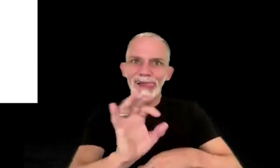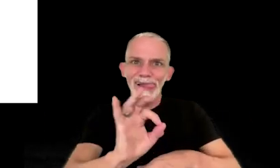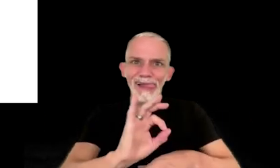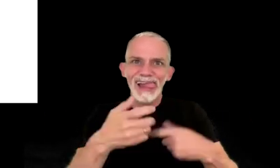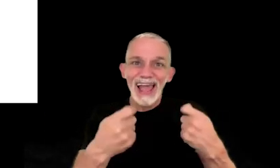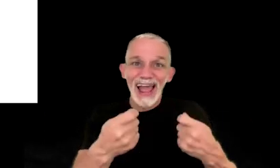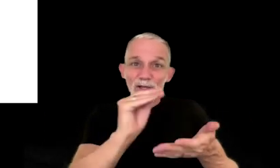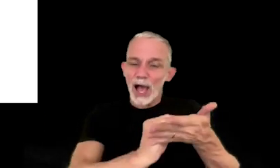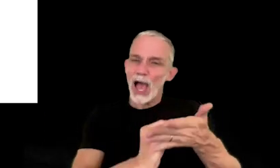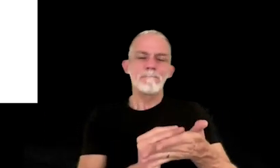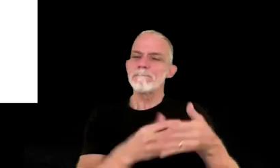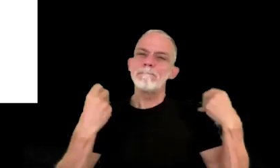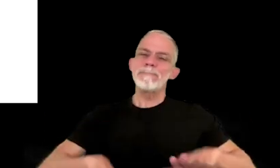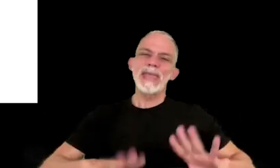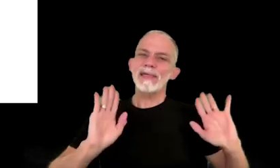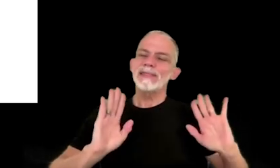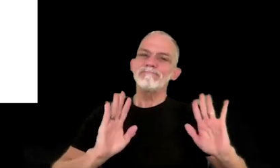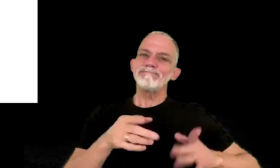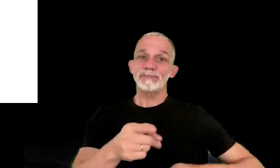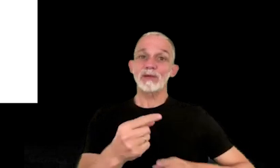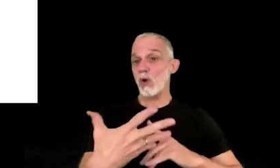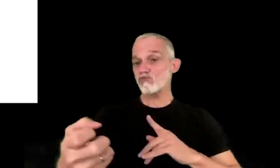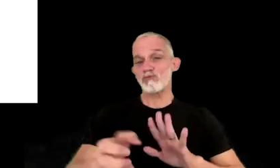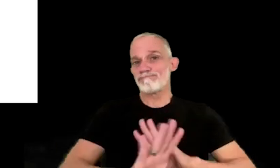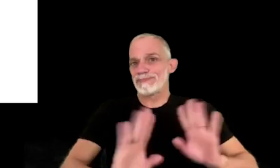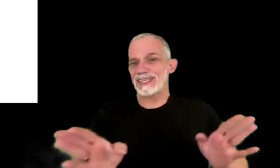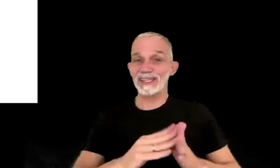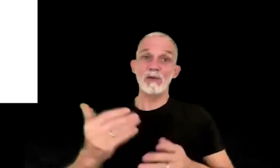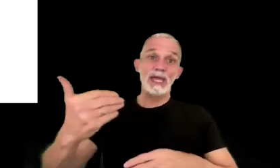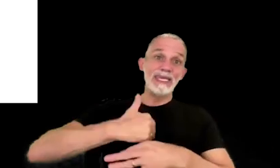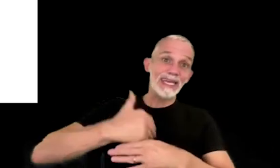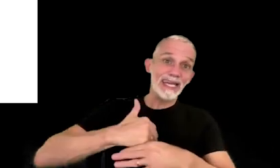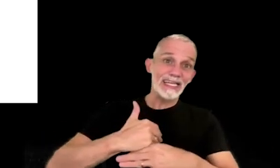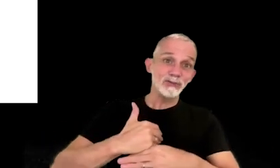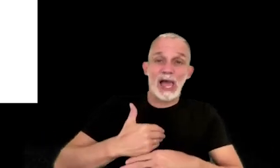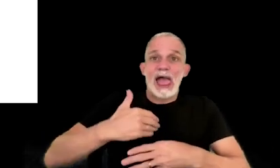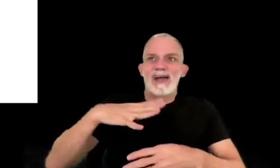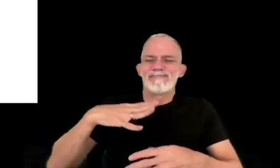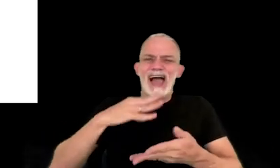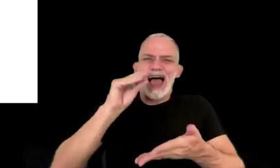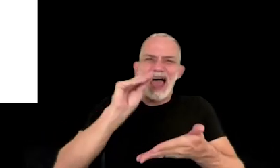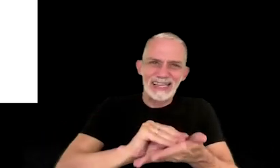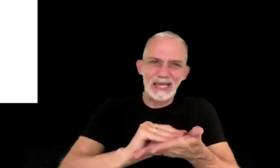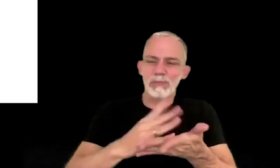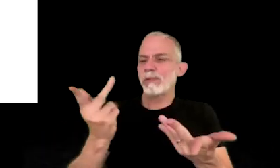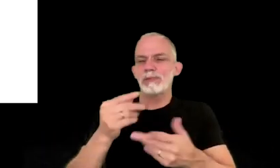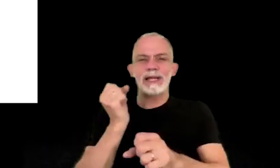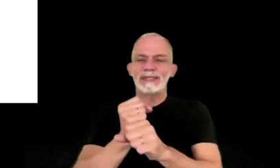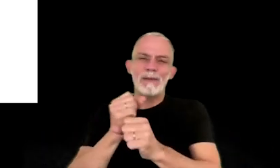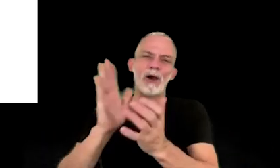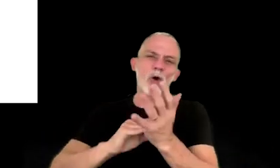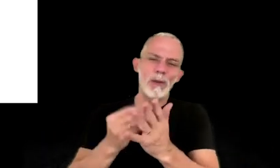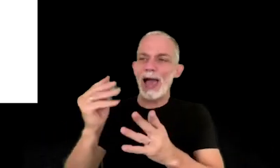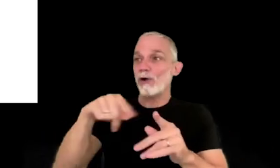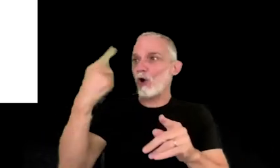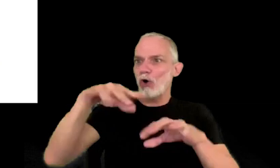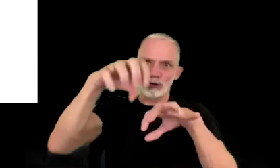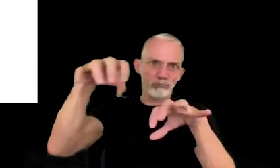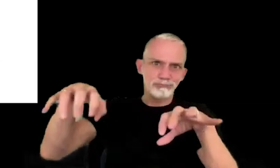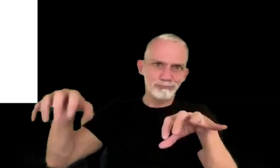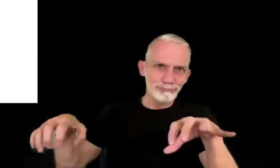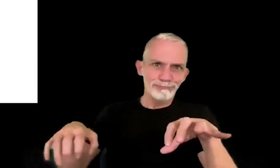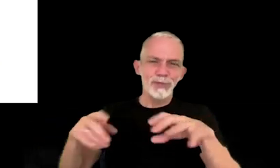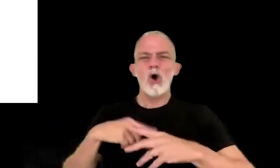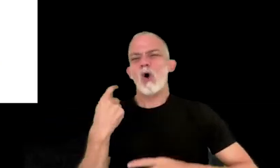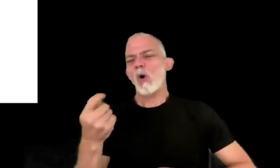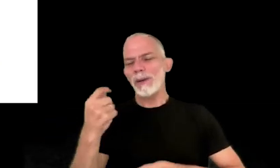notificado pierden la deducción y todo ingreso omitido por relación de dependencia con otros entes,